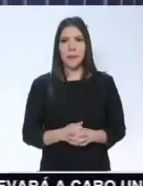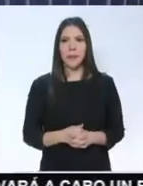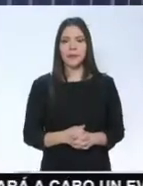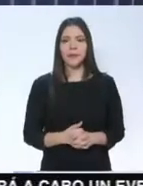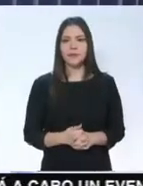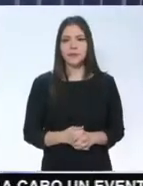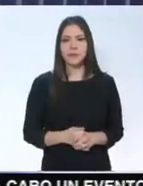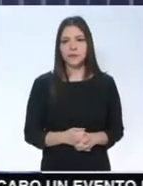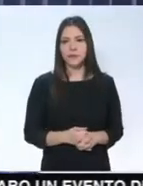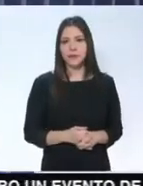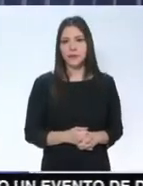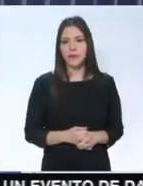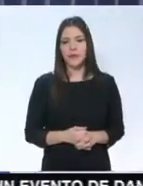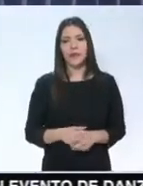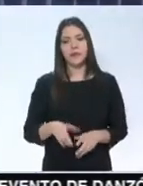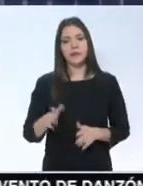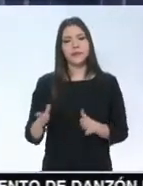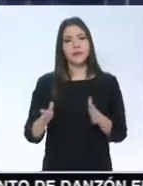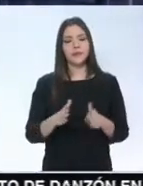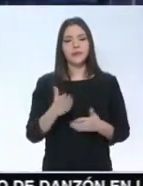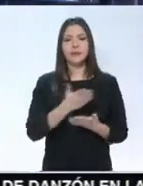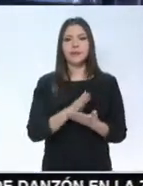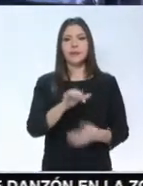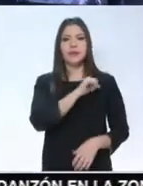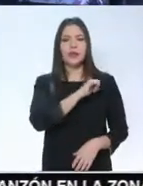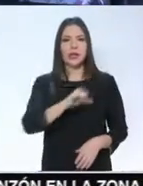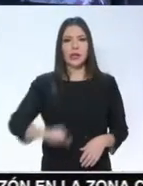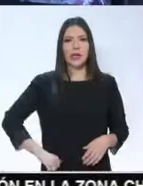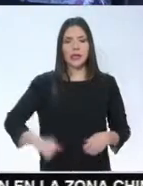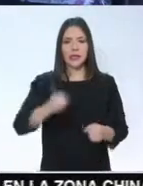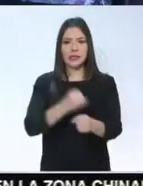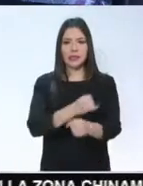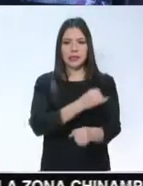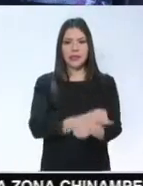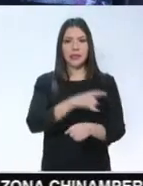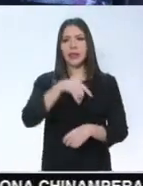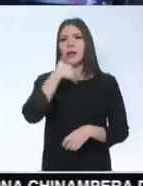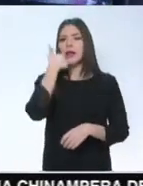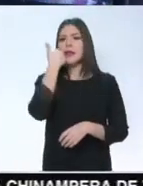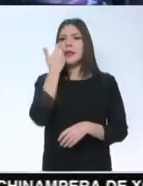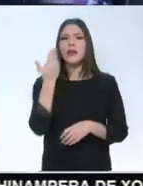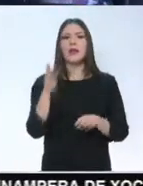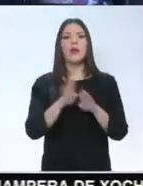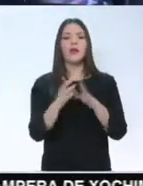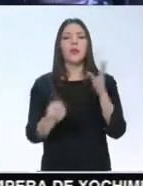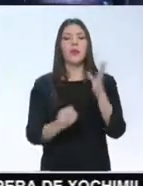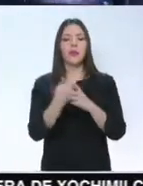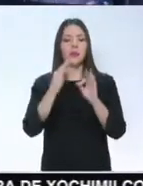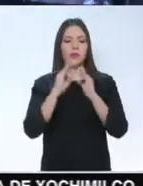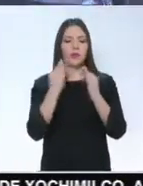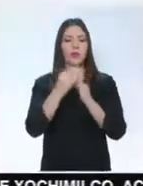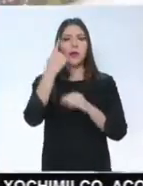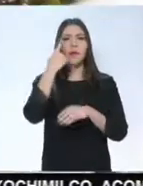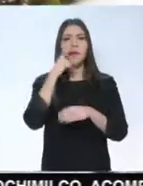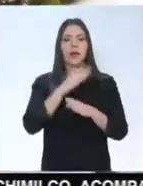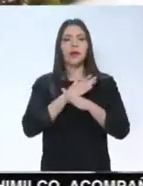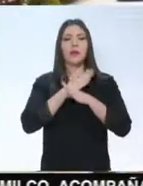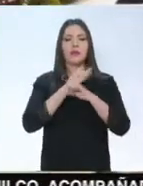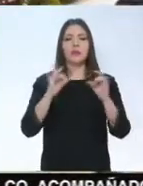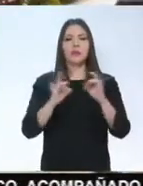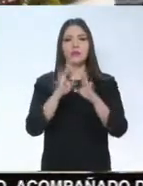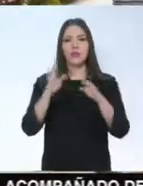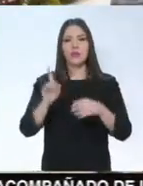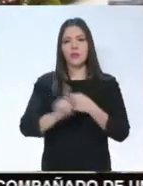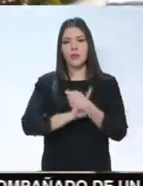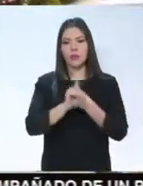Y en otros asuntos, la alcaldía de Iztapalapa implementará diversas medidas orientadas a prevenir los siniestros de esta forma.